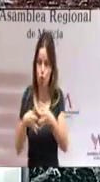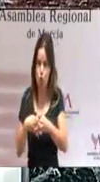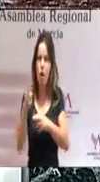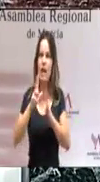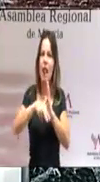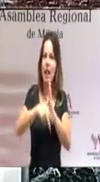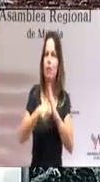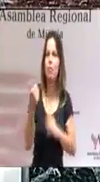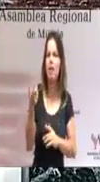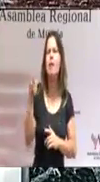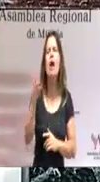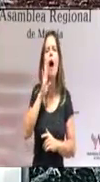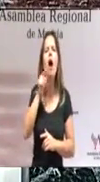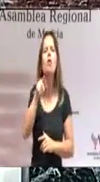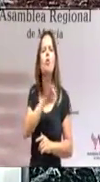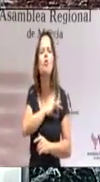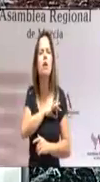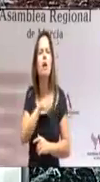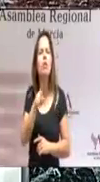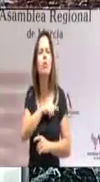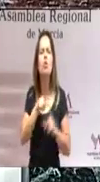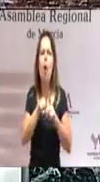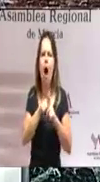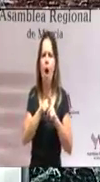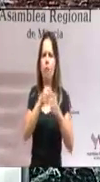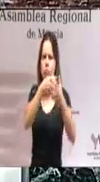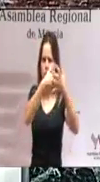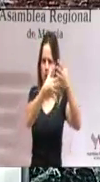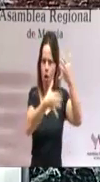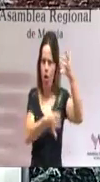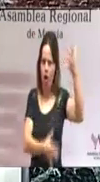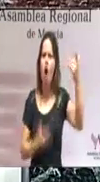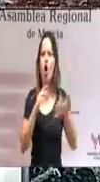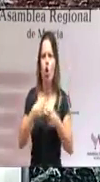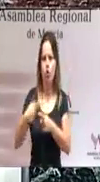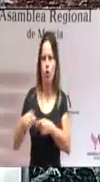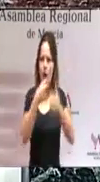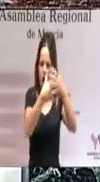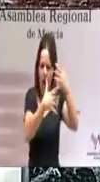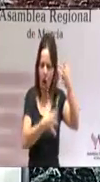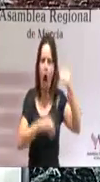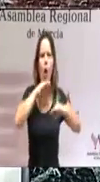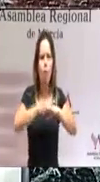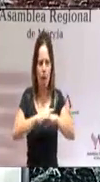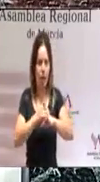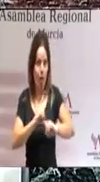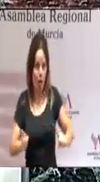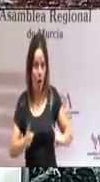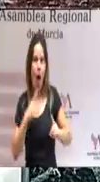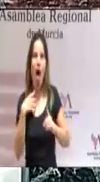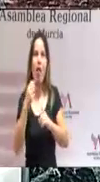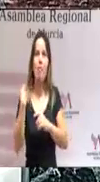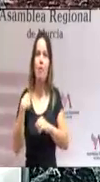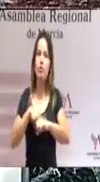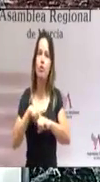ahí usted un rosario de grandes hechos, cumplimientos y despropósitos que el